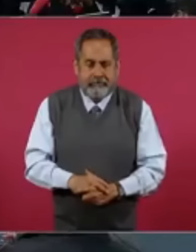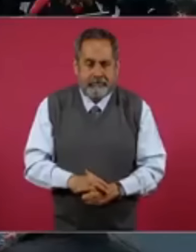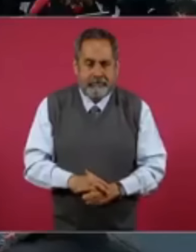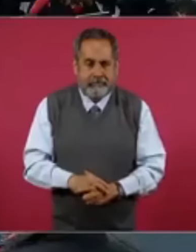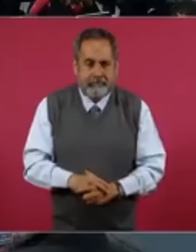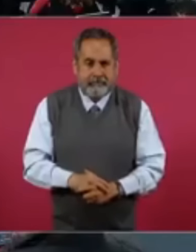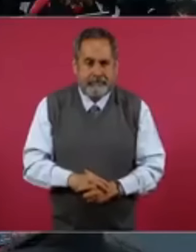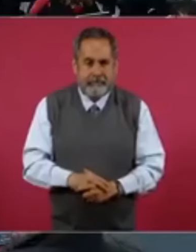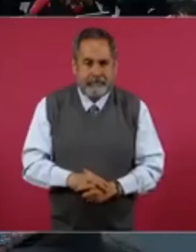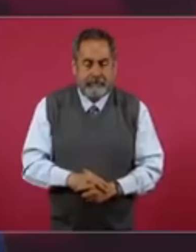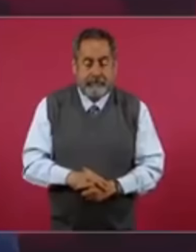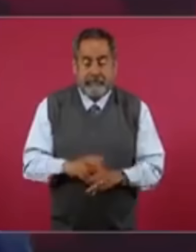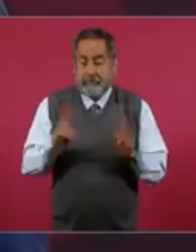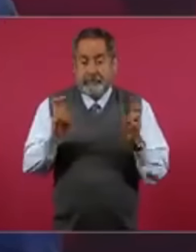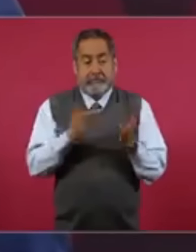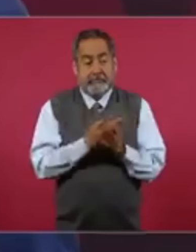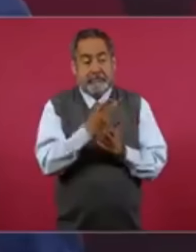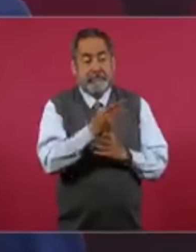Premio Nobel